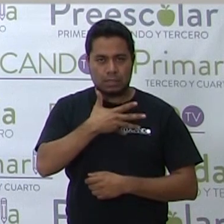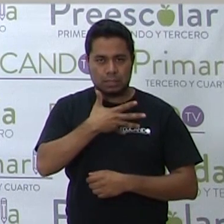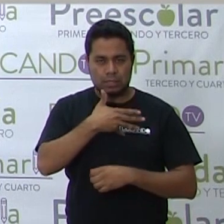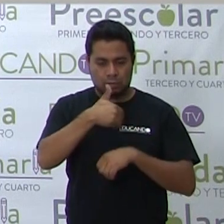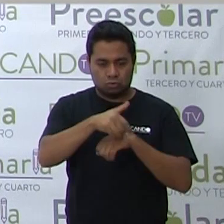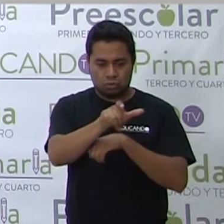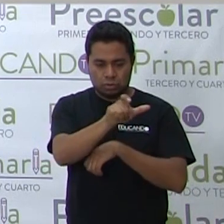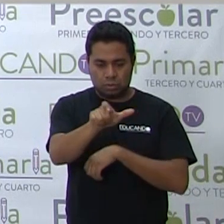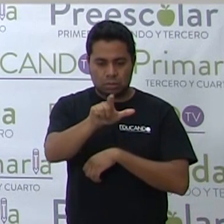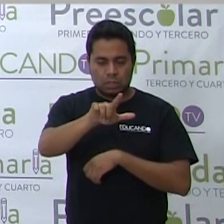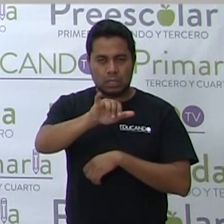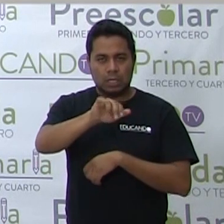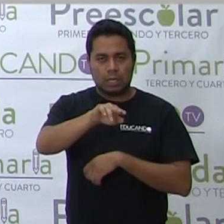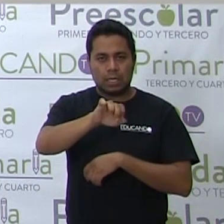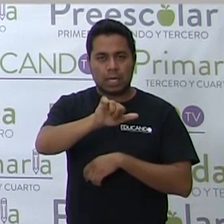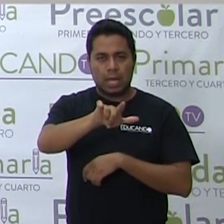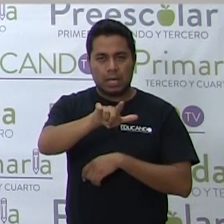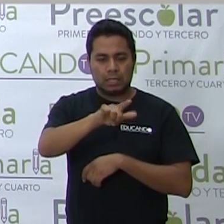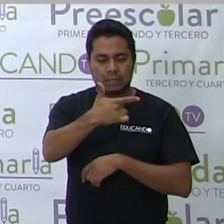término